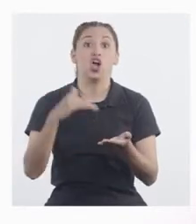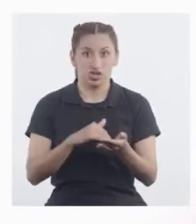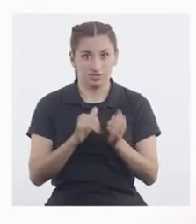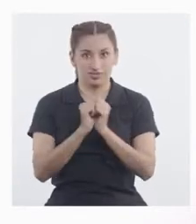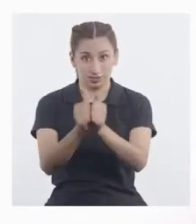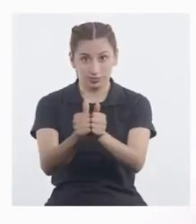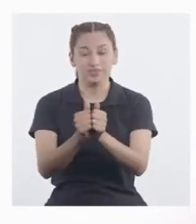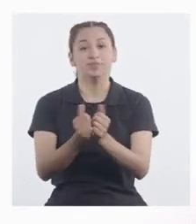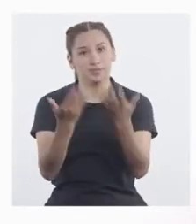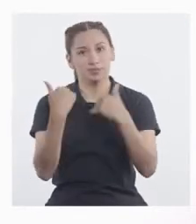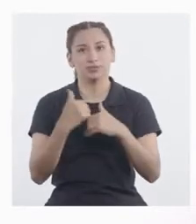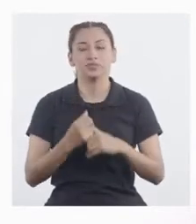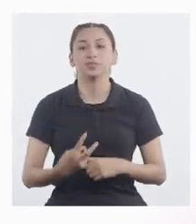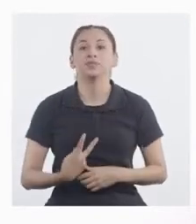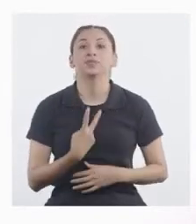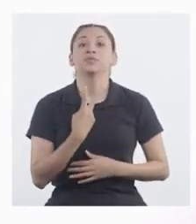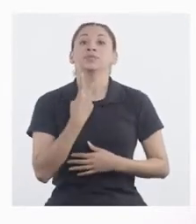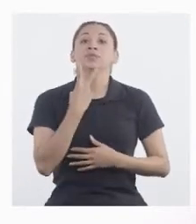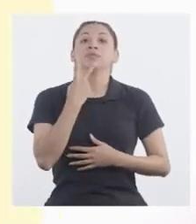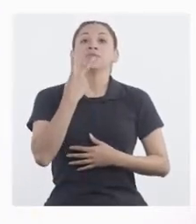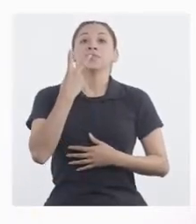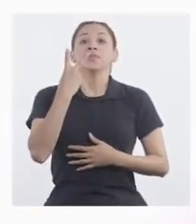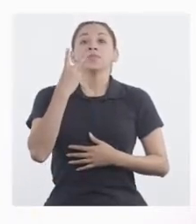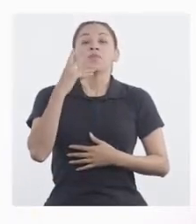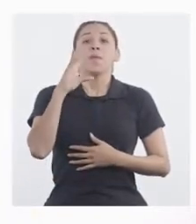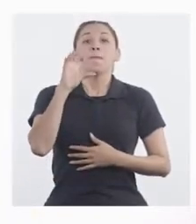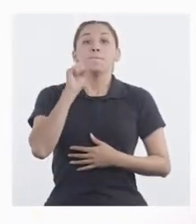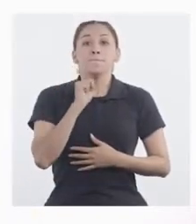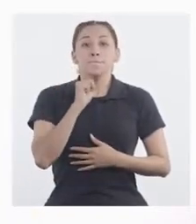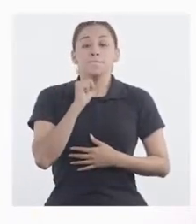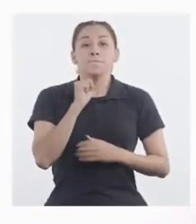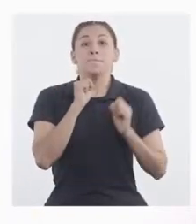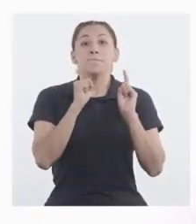Vamos a hacerlo juntos. Va, inhalamos.